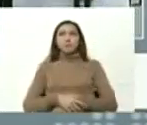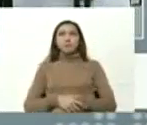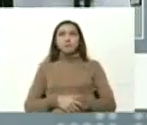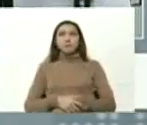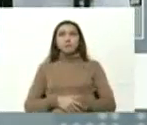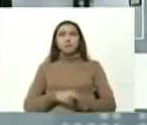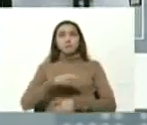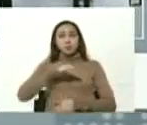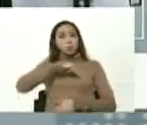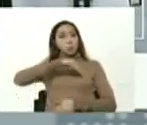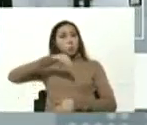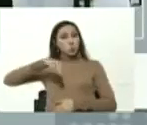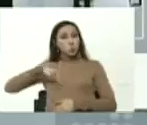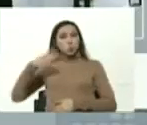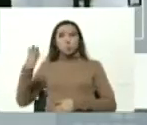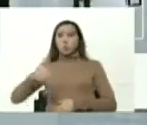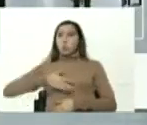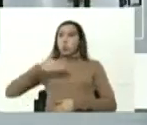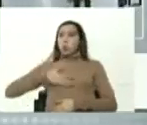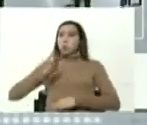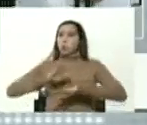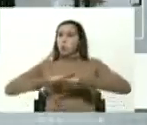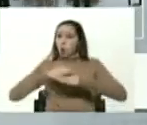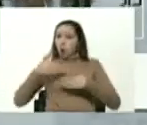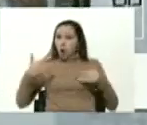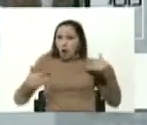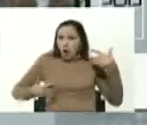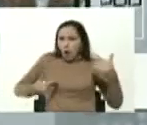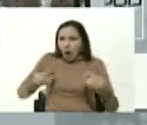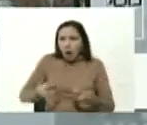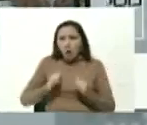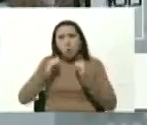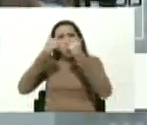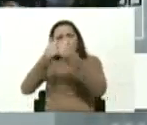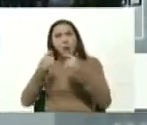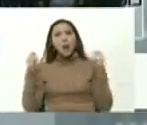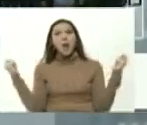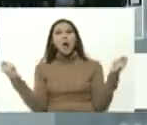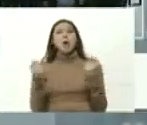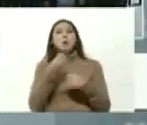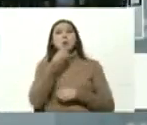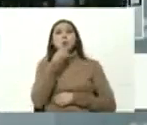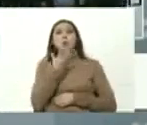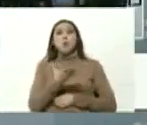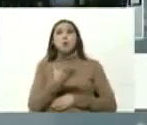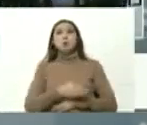Hemos estado contentos porque la campaña ha arrancado muy bien.